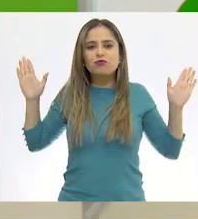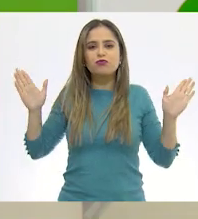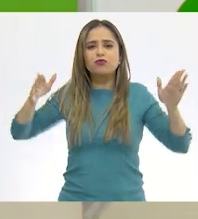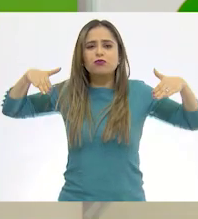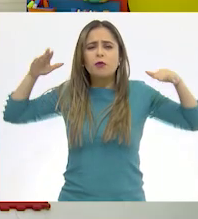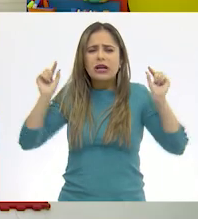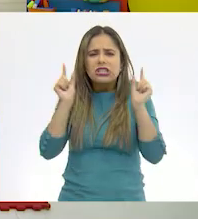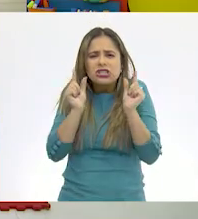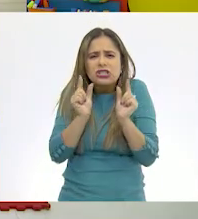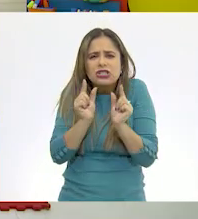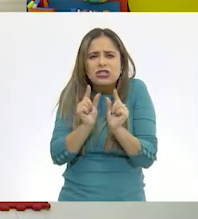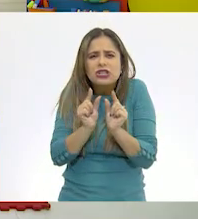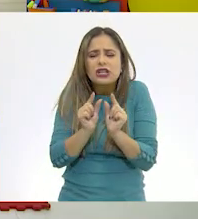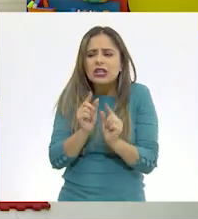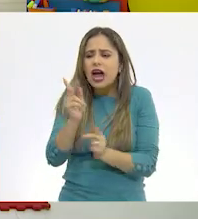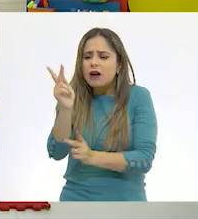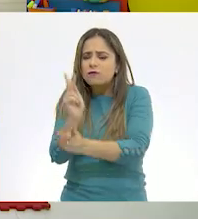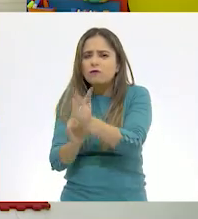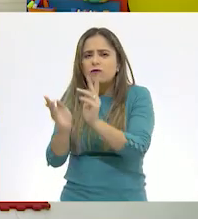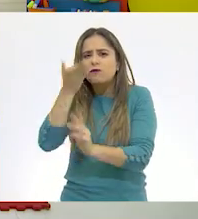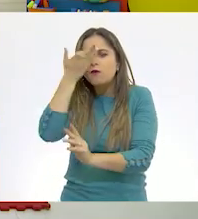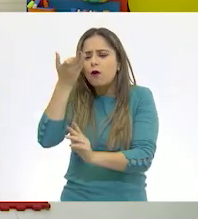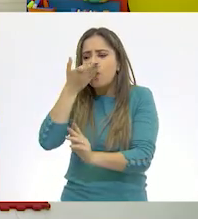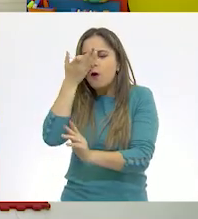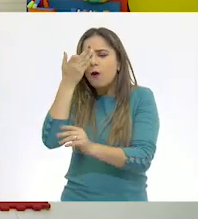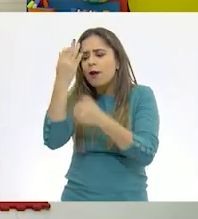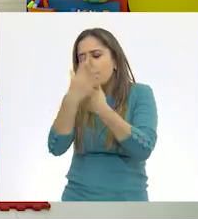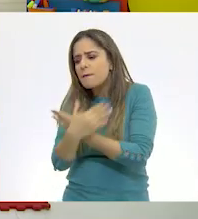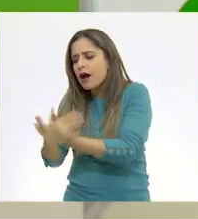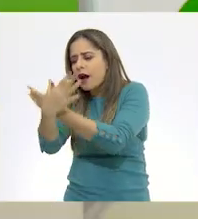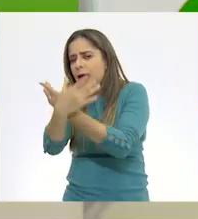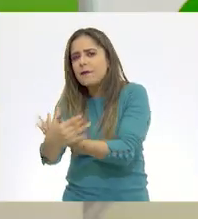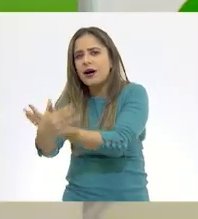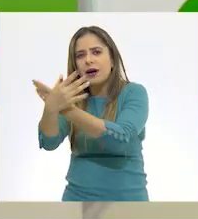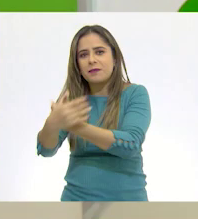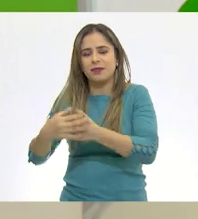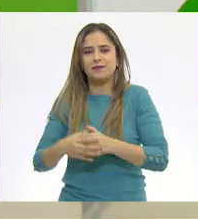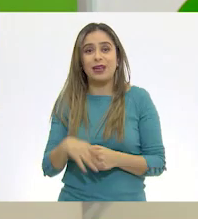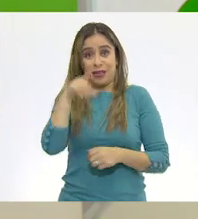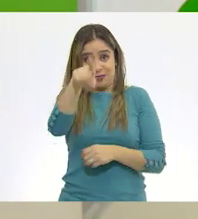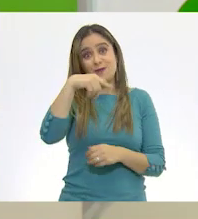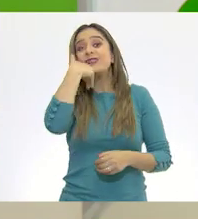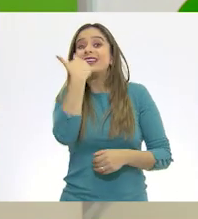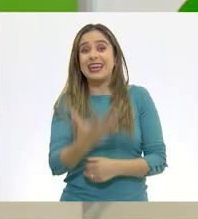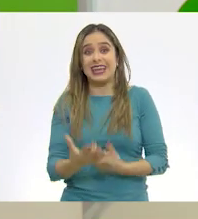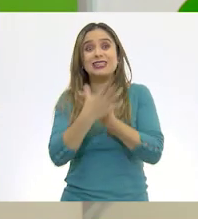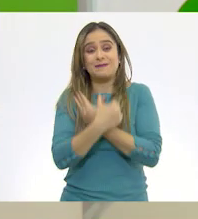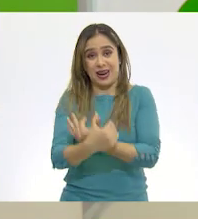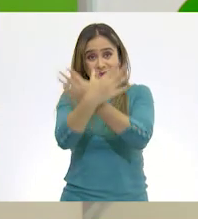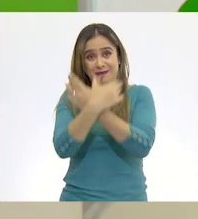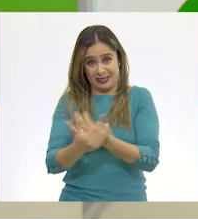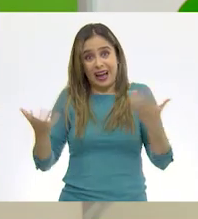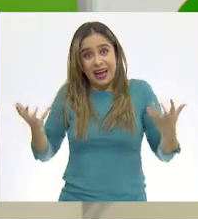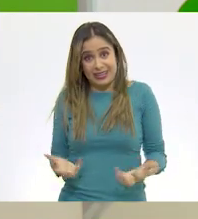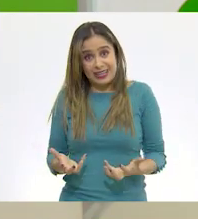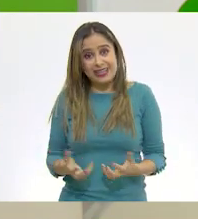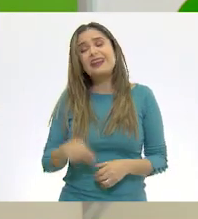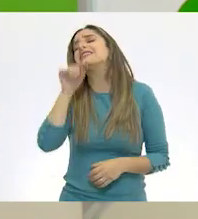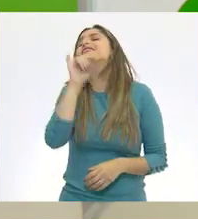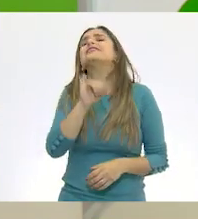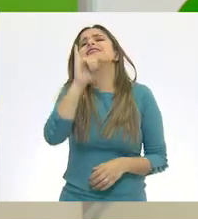campos. ¿Te gustaría ser tu propia mariposa? ¡Sí! ¡Me encanta la idea! ¡Hagamos